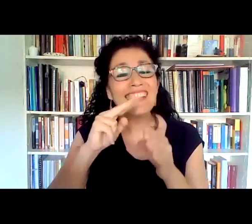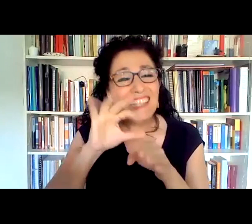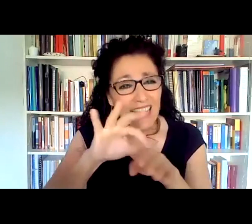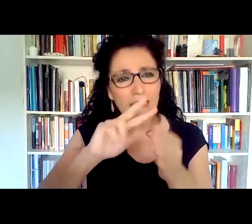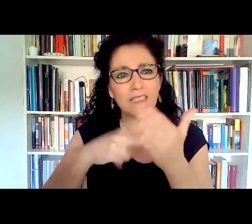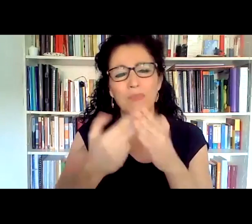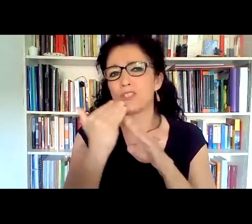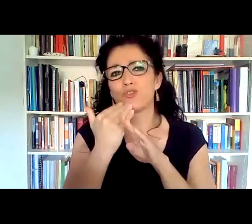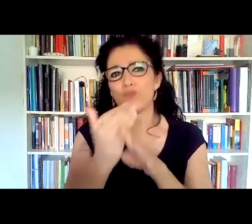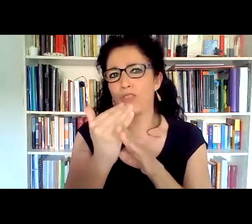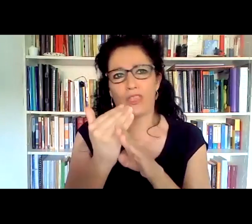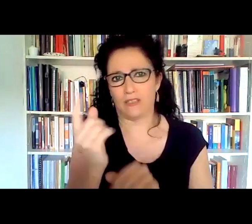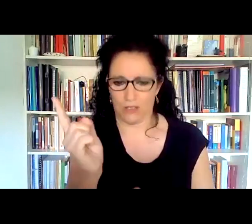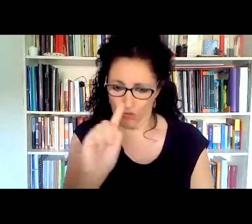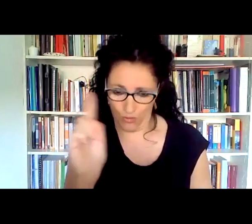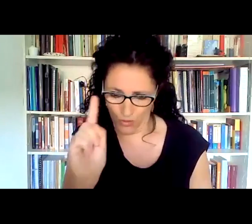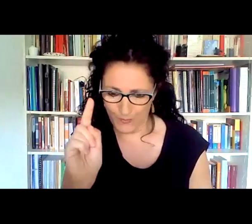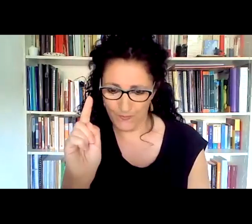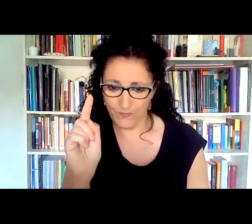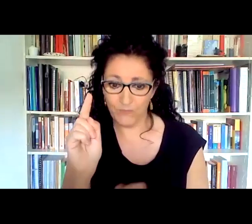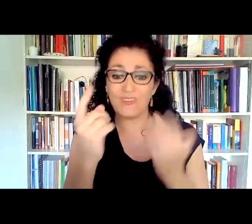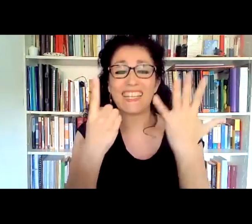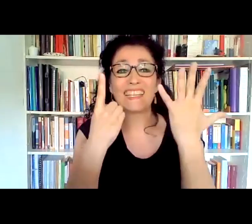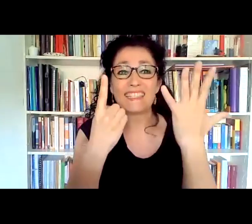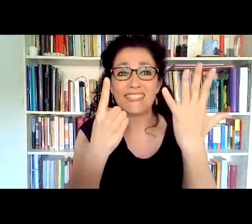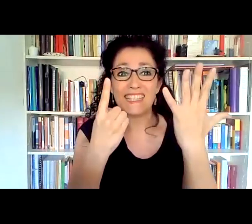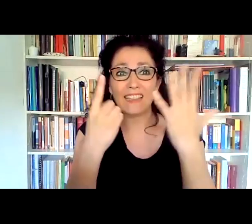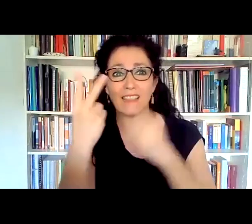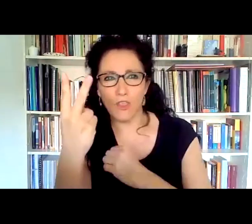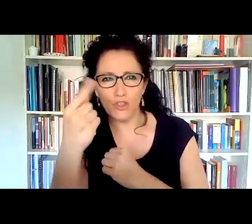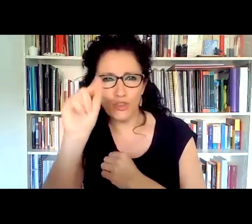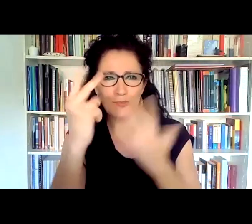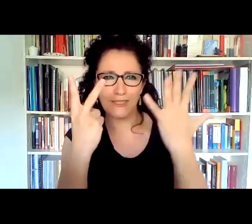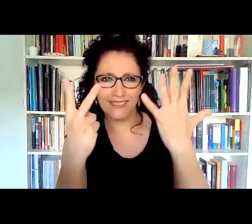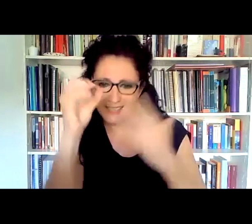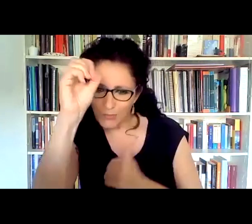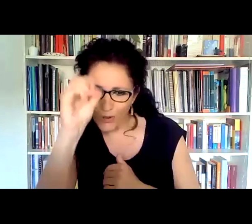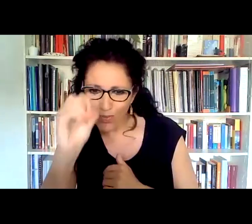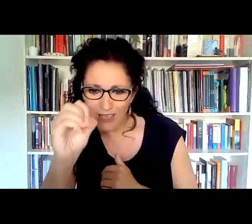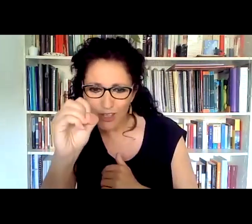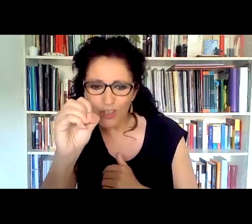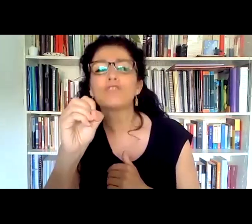56,5% consideran que no hay un número suficiente de guías intérpretes y el